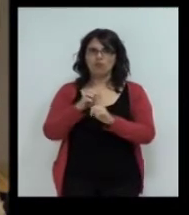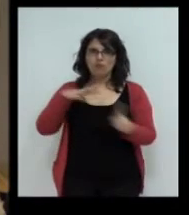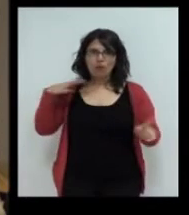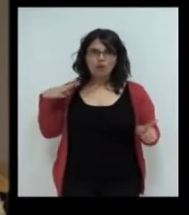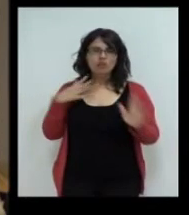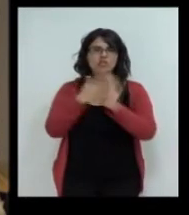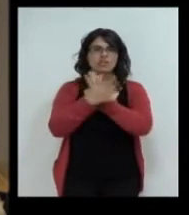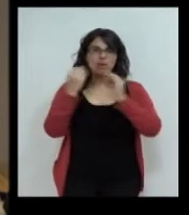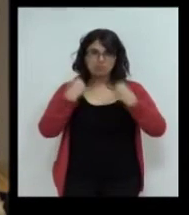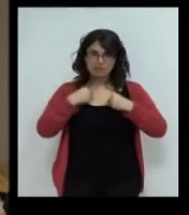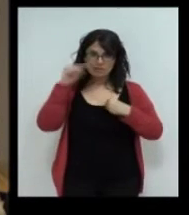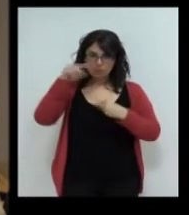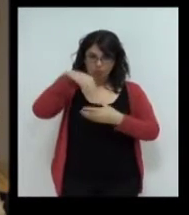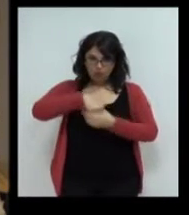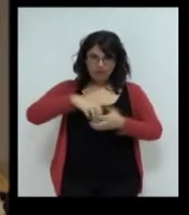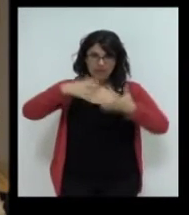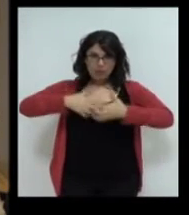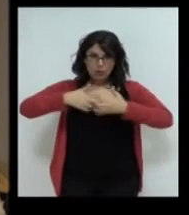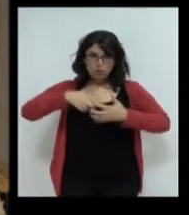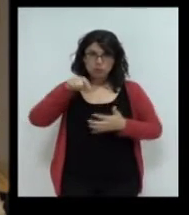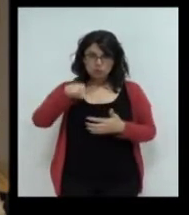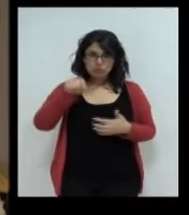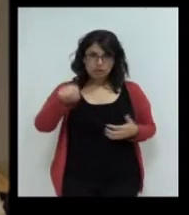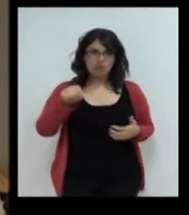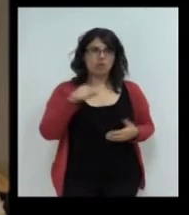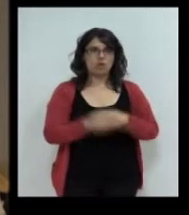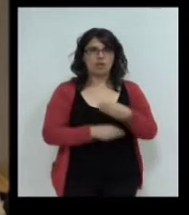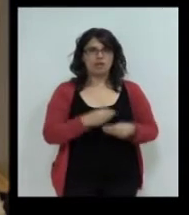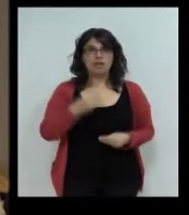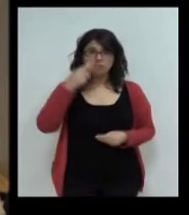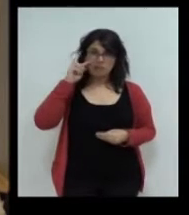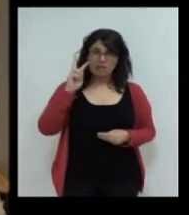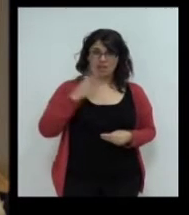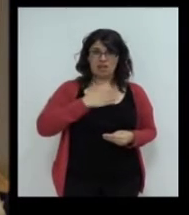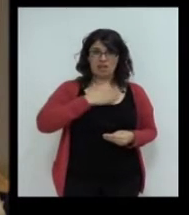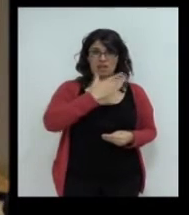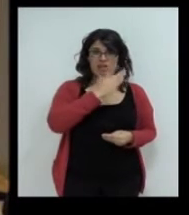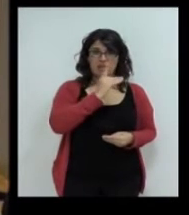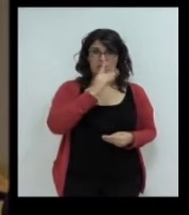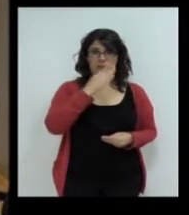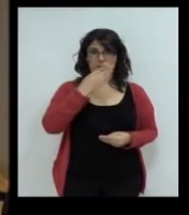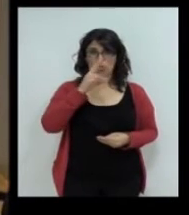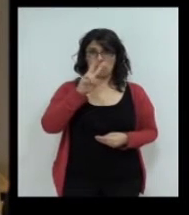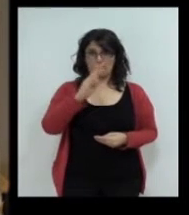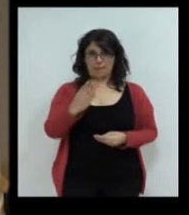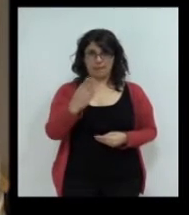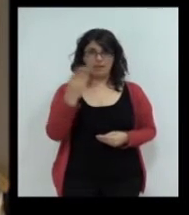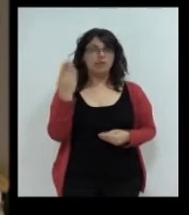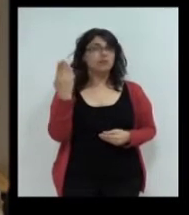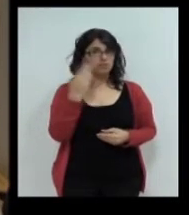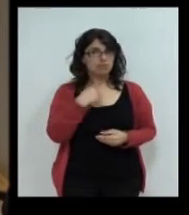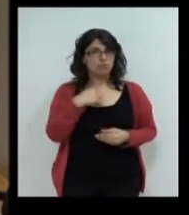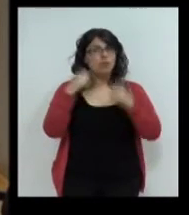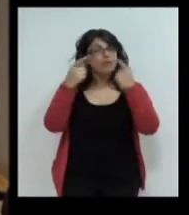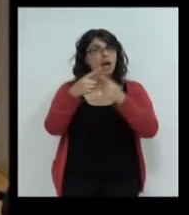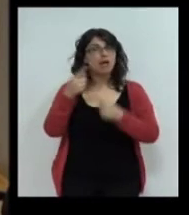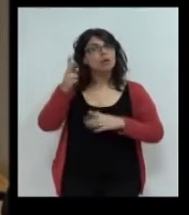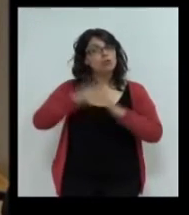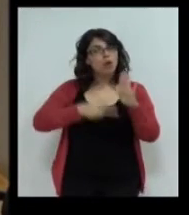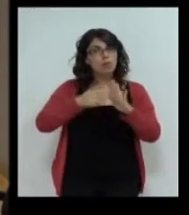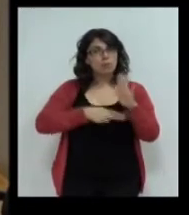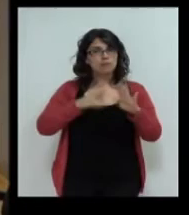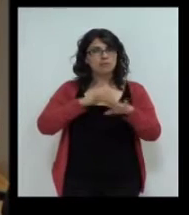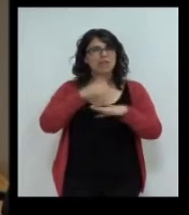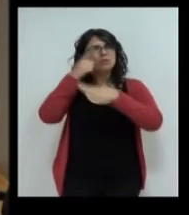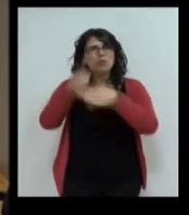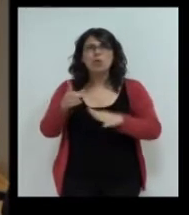propia industria la que de alguna manera, como es la experiencia de DVB, bueno, pues se dote a sí misma de esas normas para evitar imposición de normas